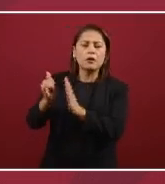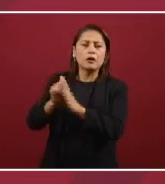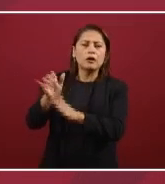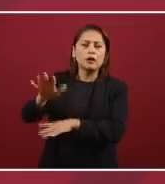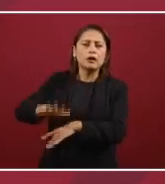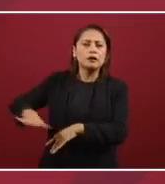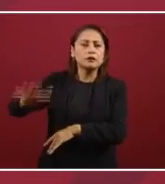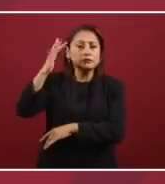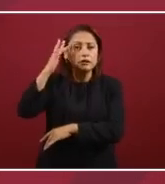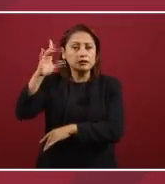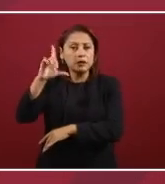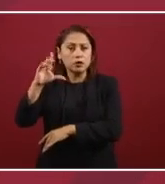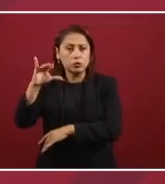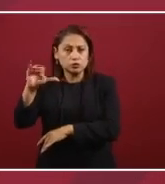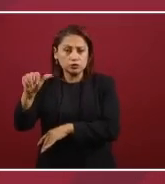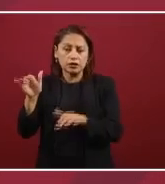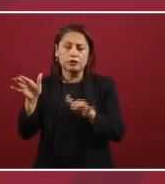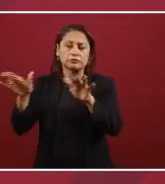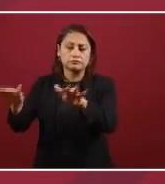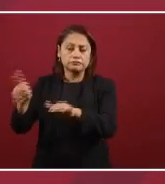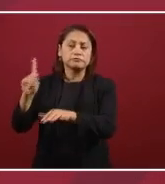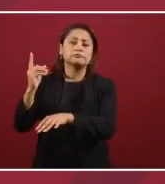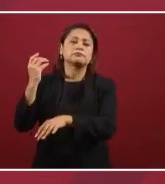que es por el bien de todos,